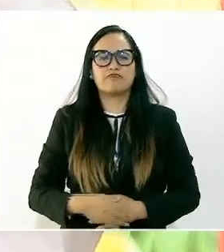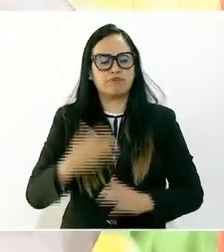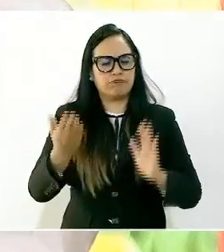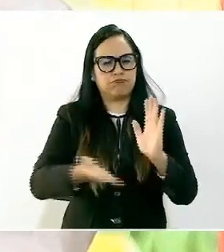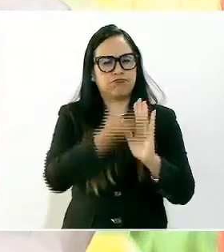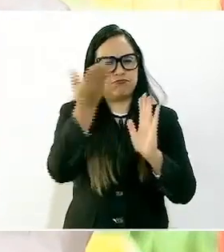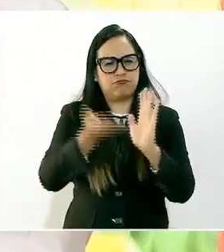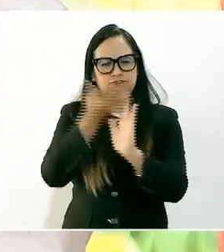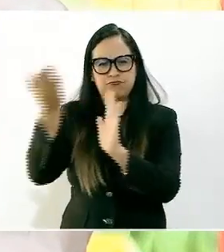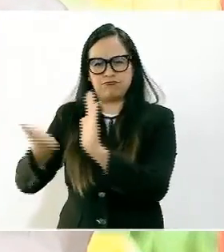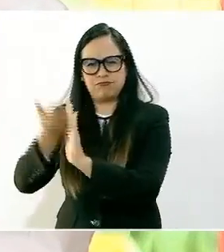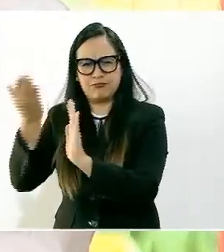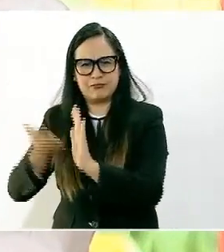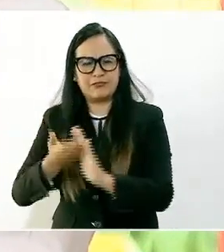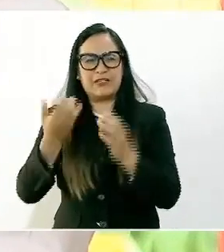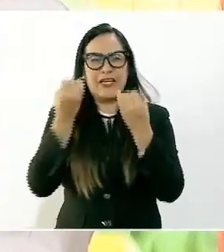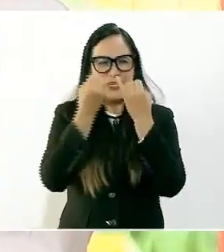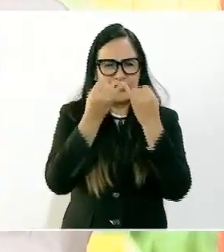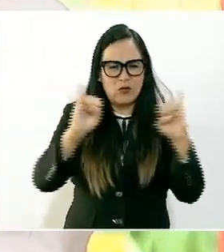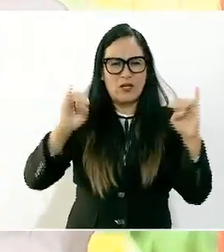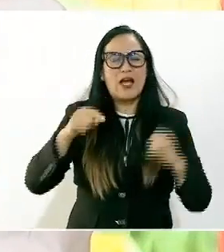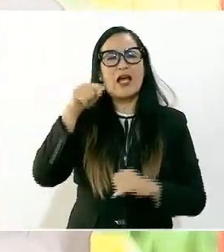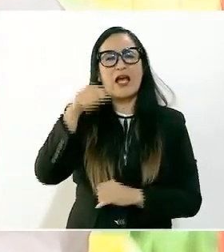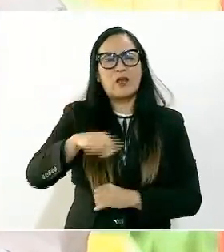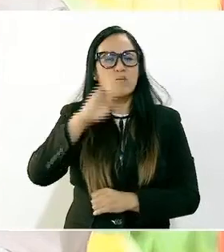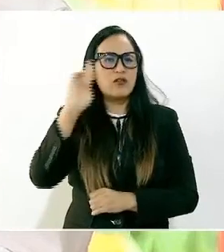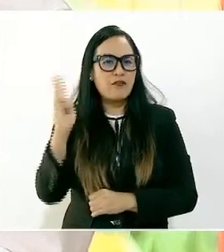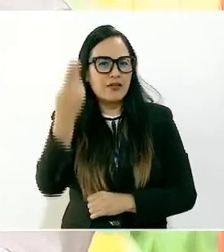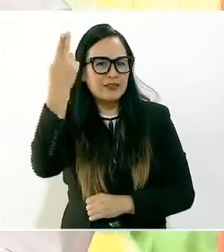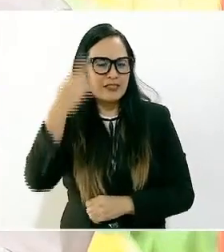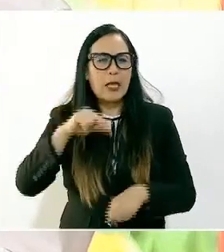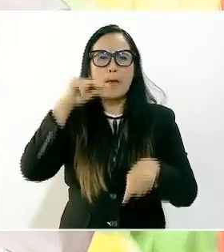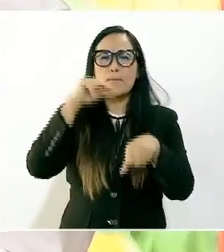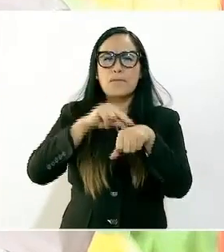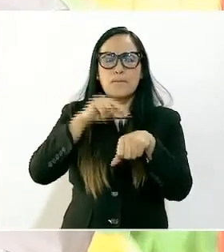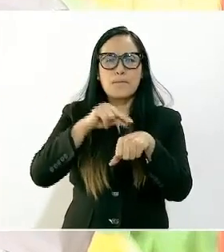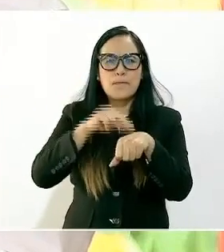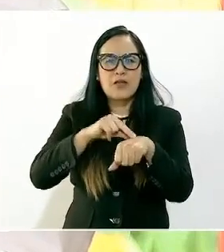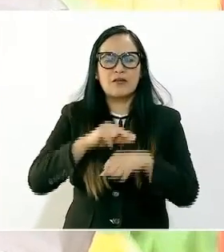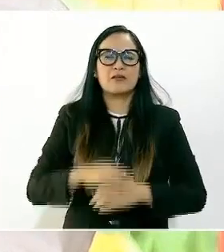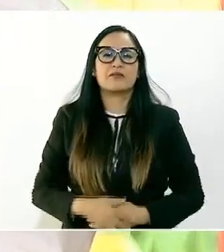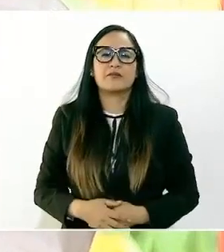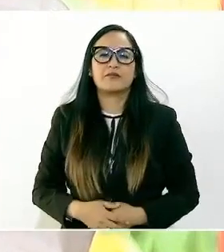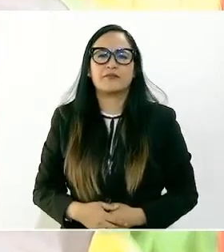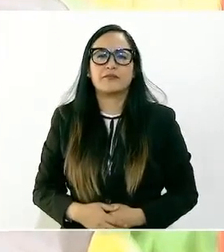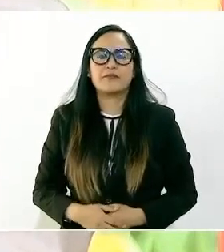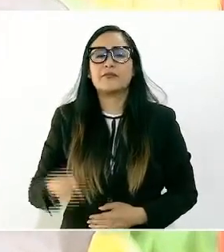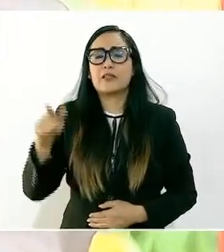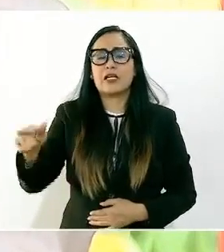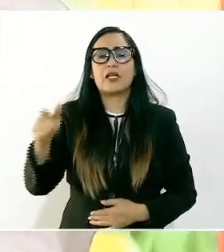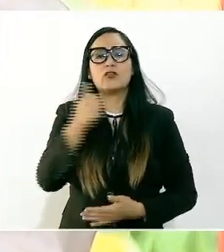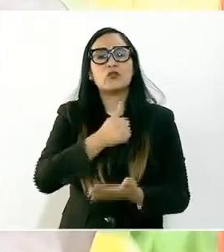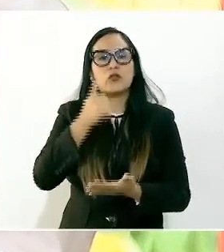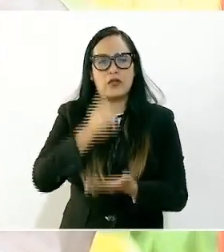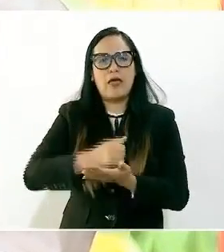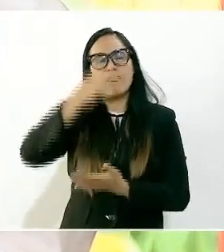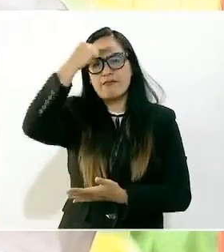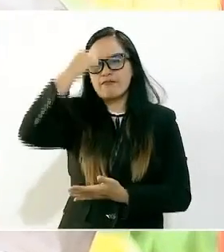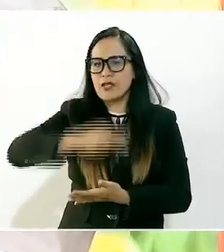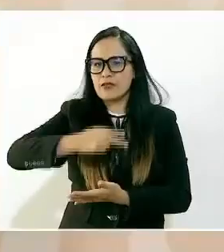creada Universidad de Medicina en la Ciudad de México,